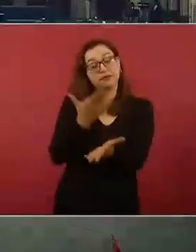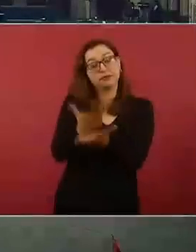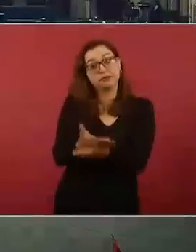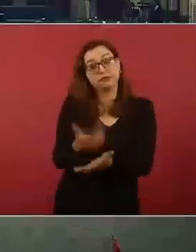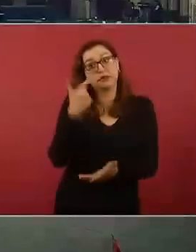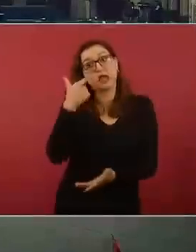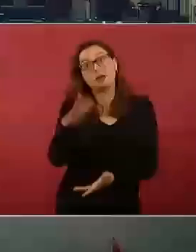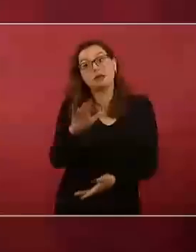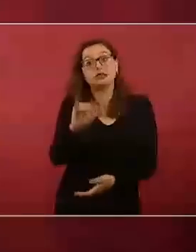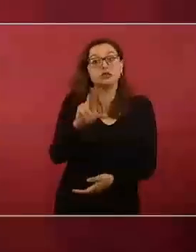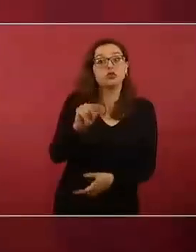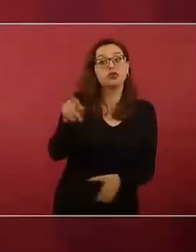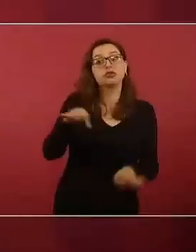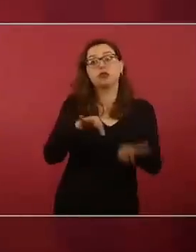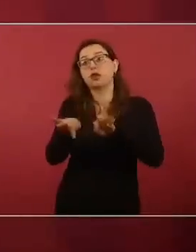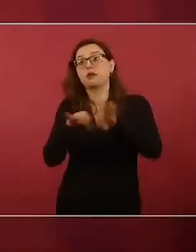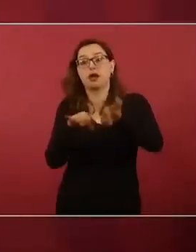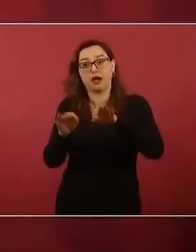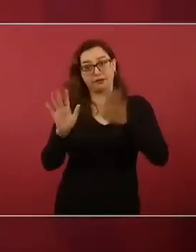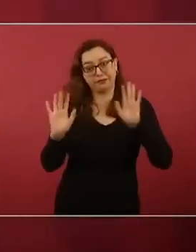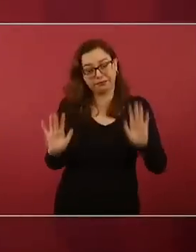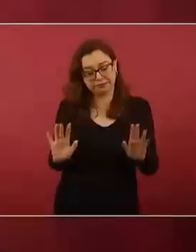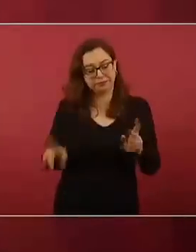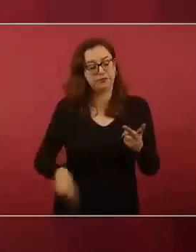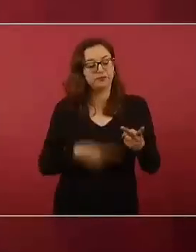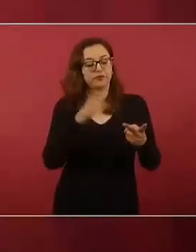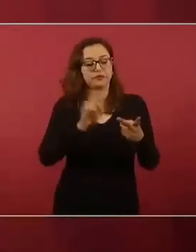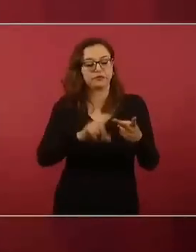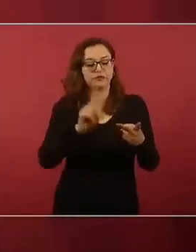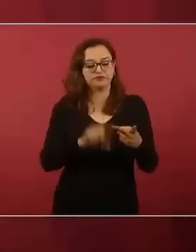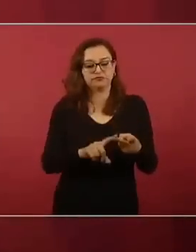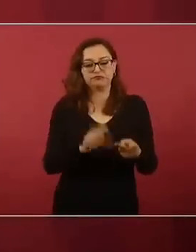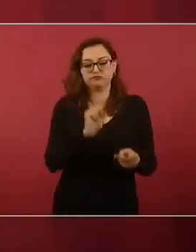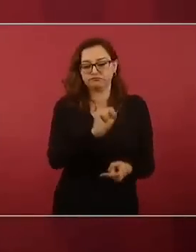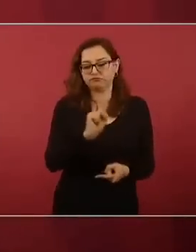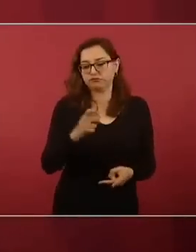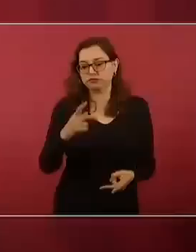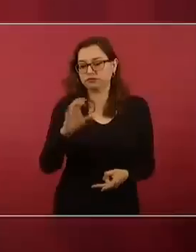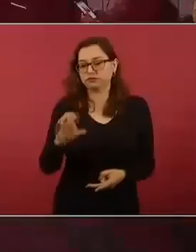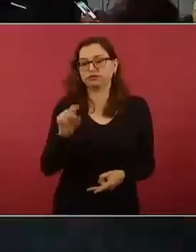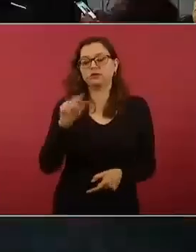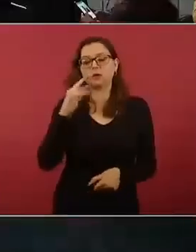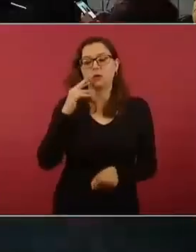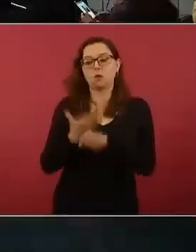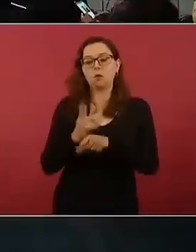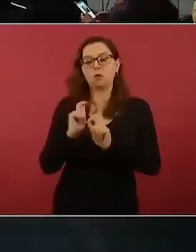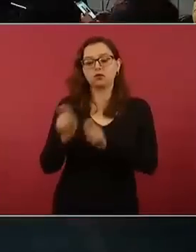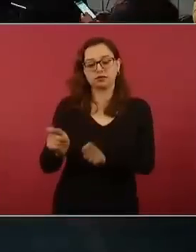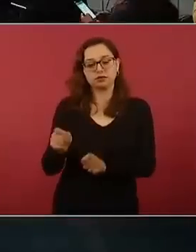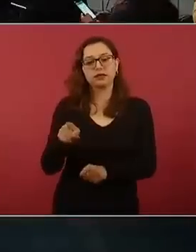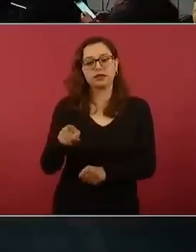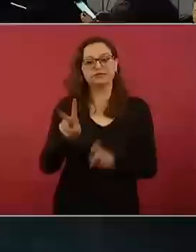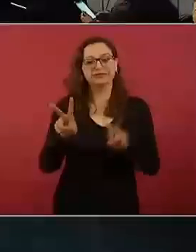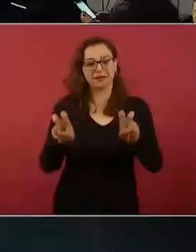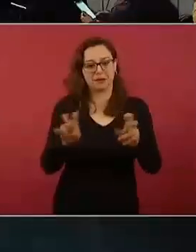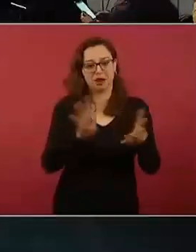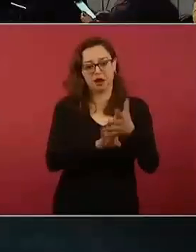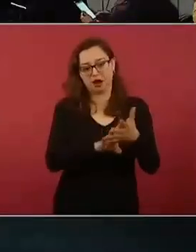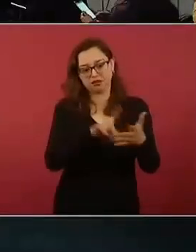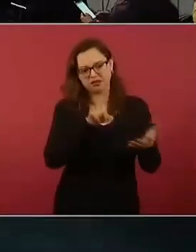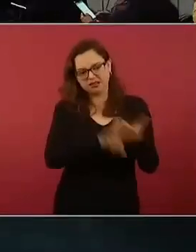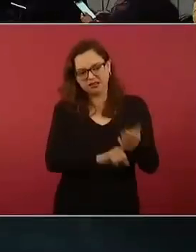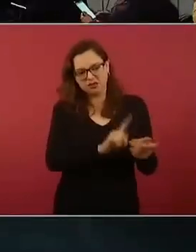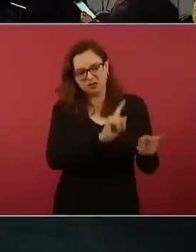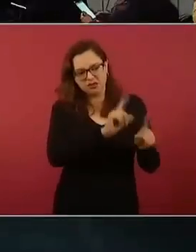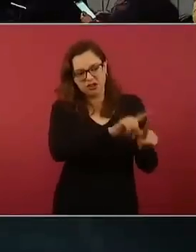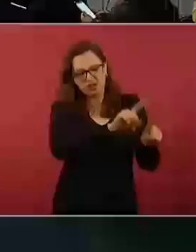es un compromiso de que la Secretaría de Seguridad Pública y Protección Ciudadana se ocupe